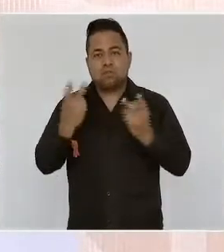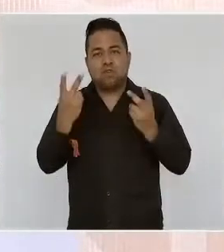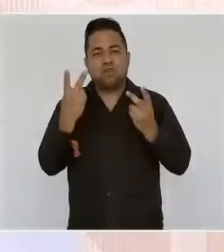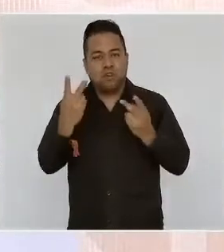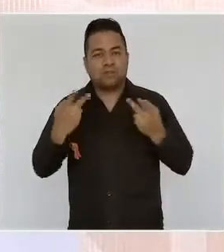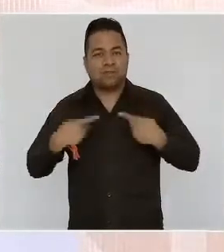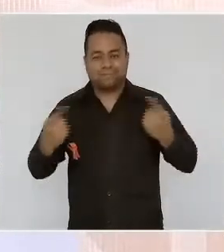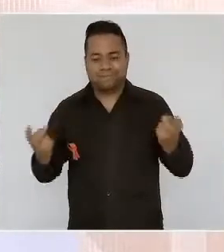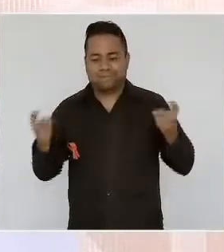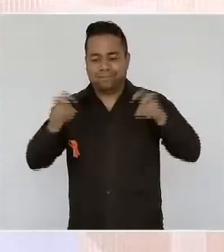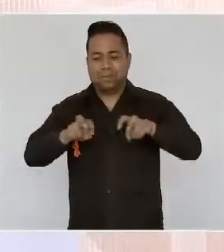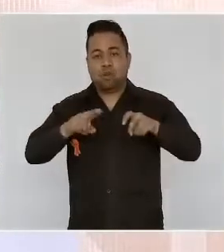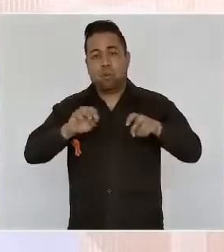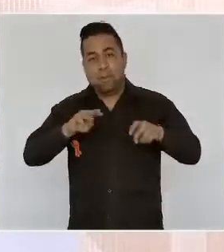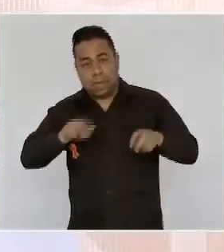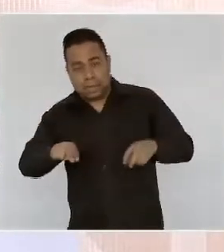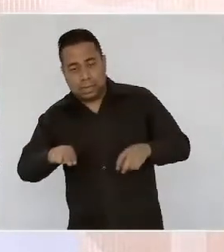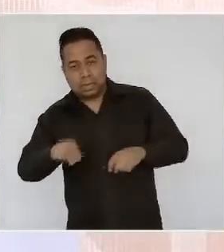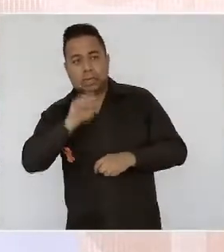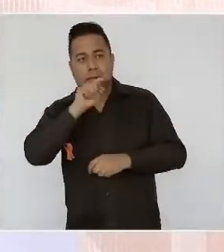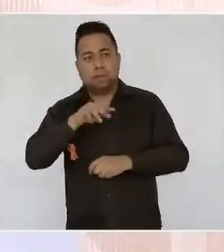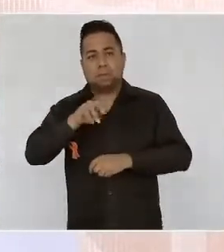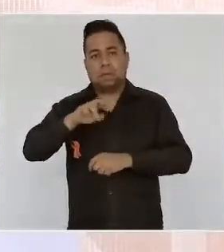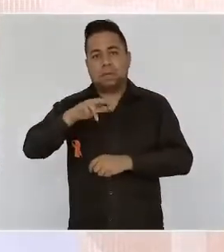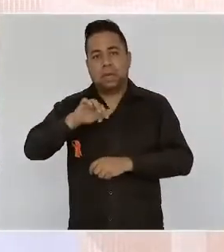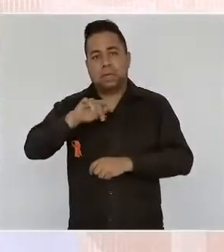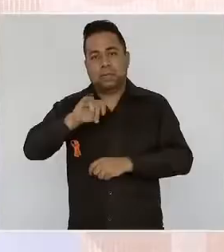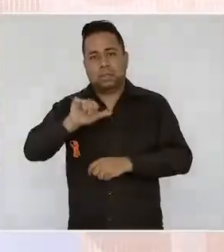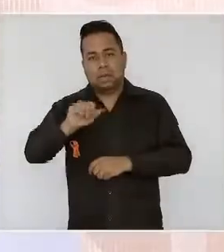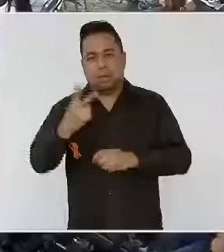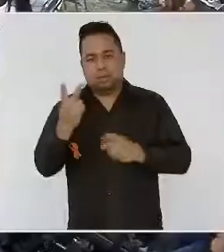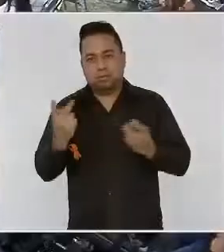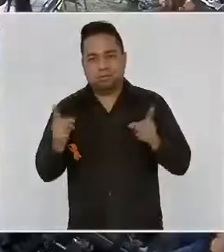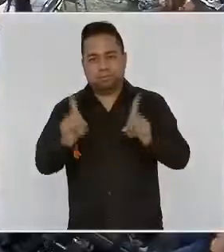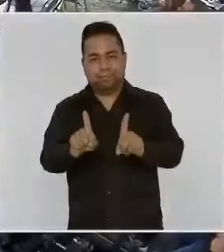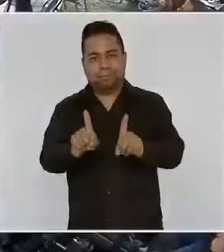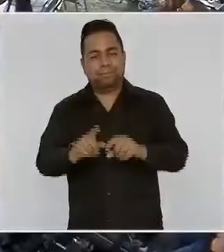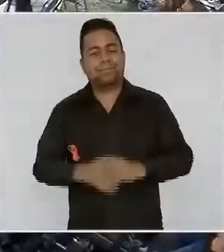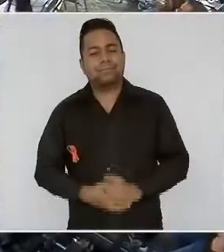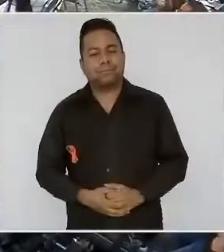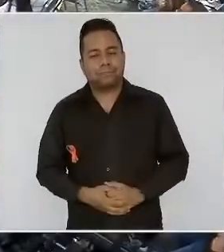literario. Román Meyer Falcón y Margarita Valdés.